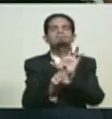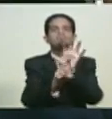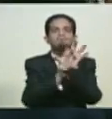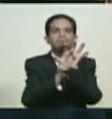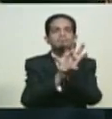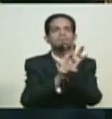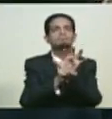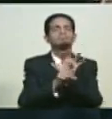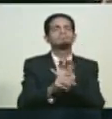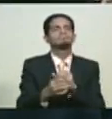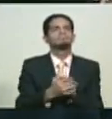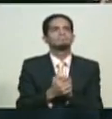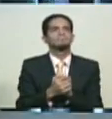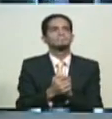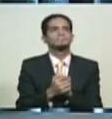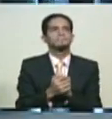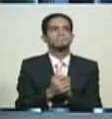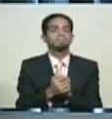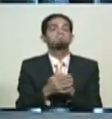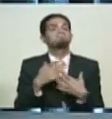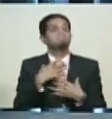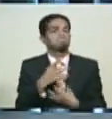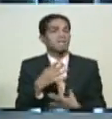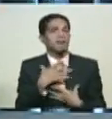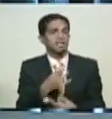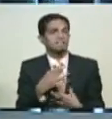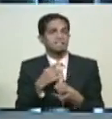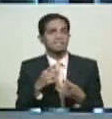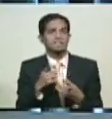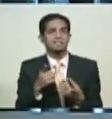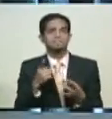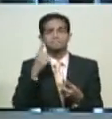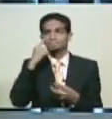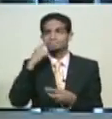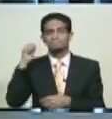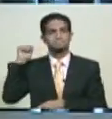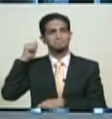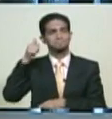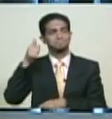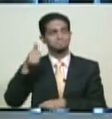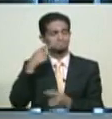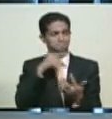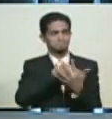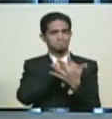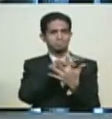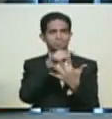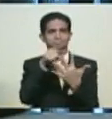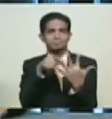es una experiencia interesantísima todas las experiencias que aquí están resumidas